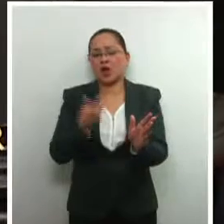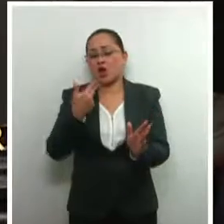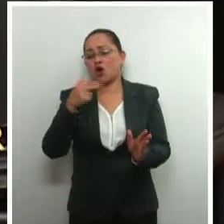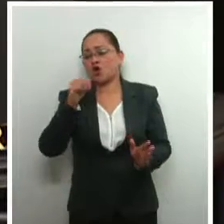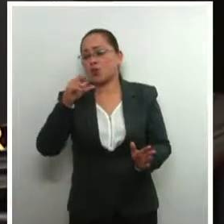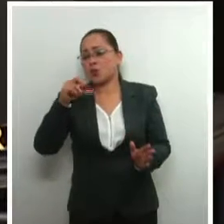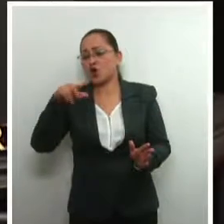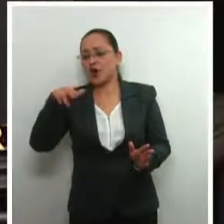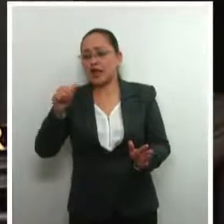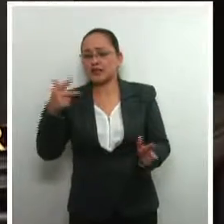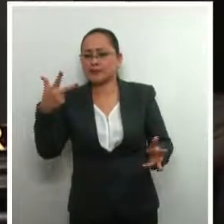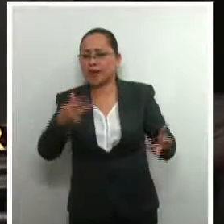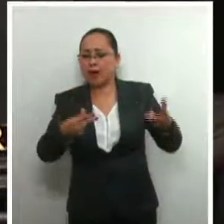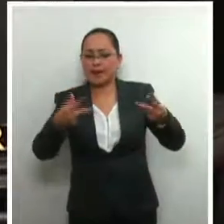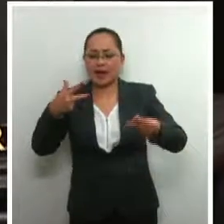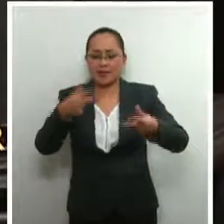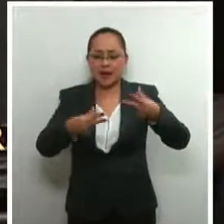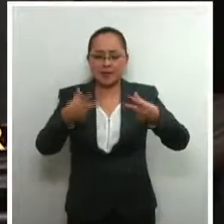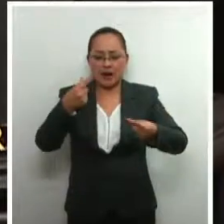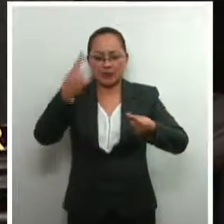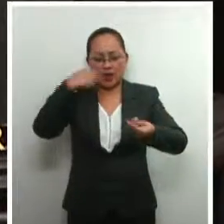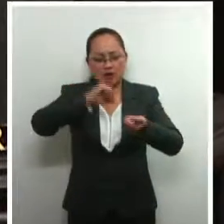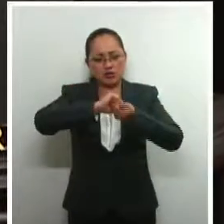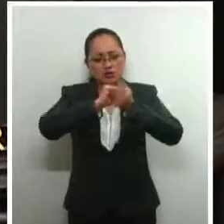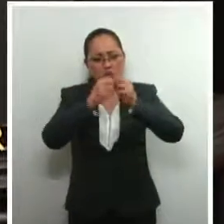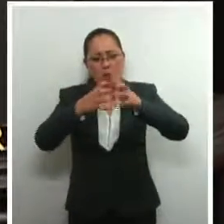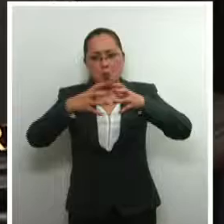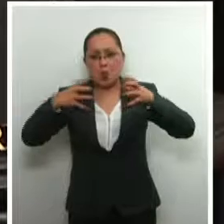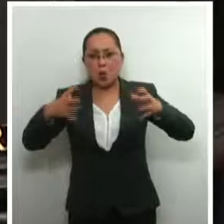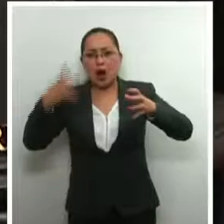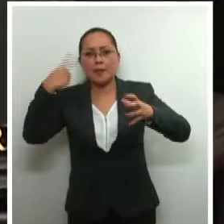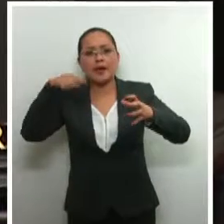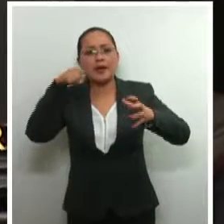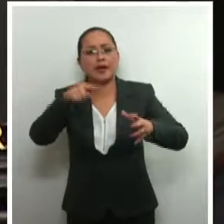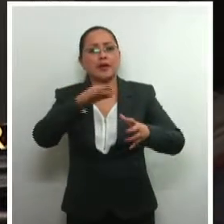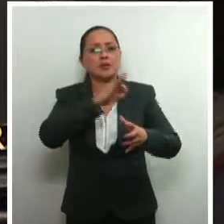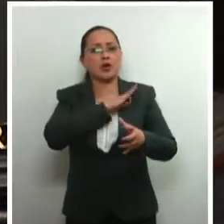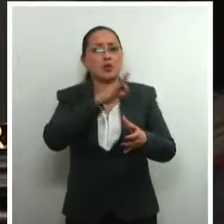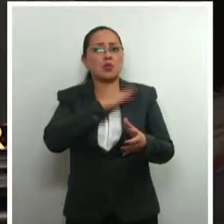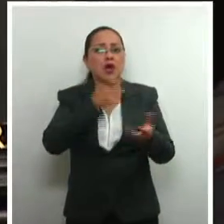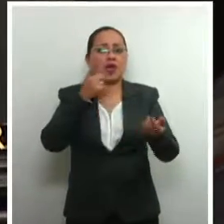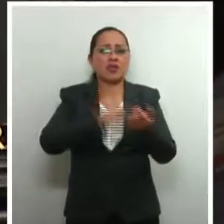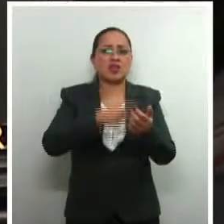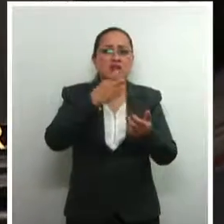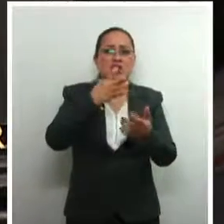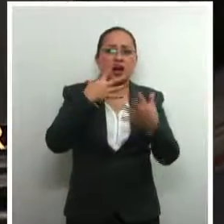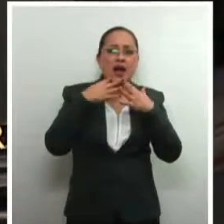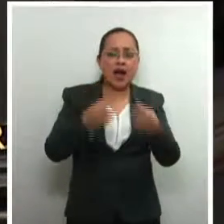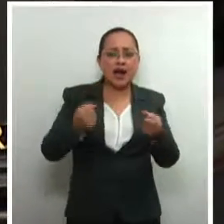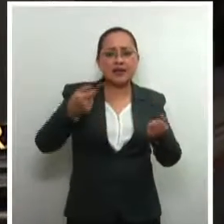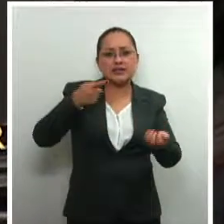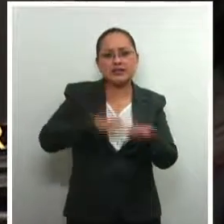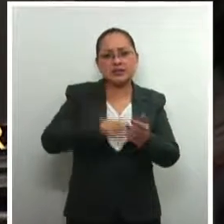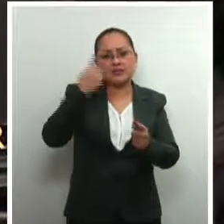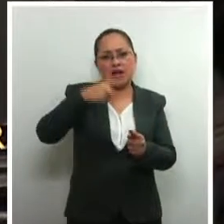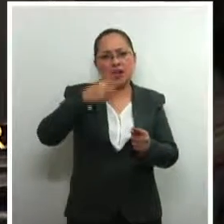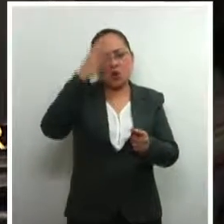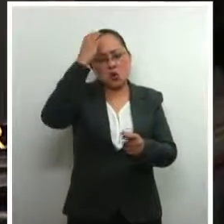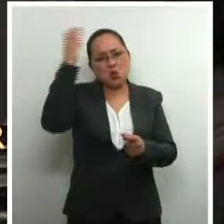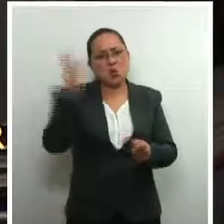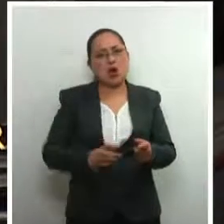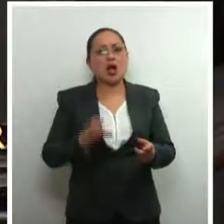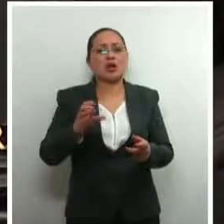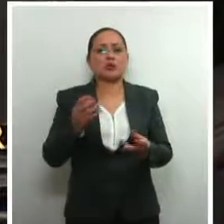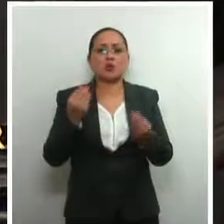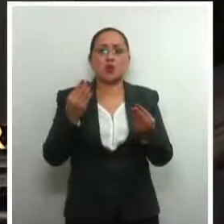hormonas y sometiéndolos a unos tratamientos en granjas intensivas de mucha crueldad en